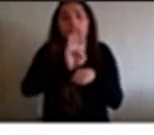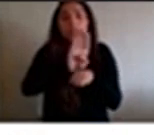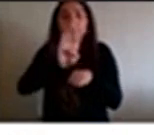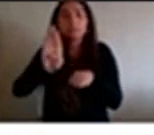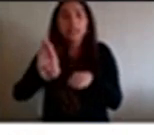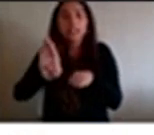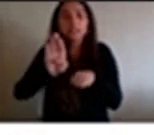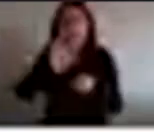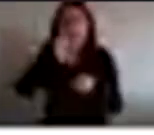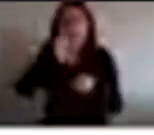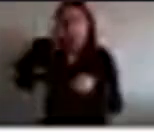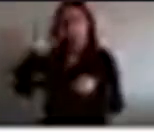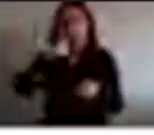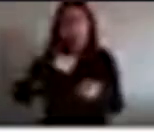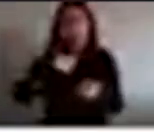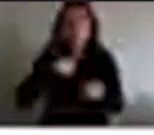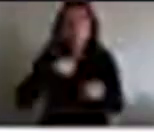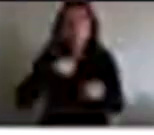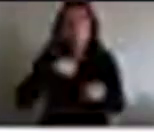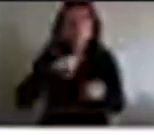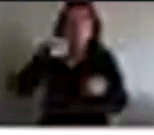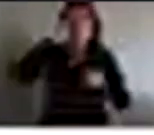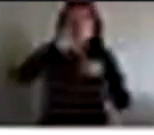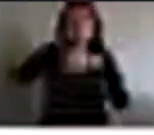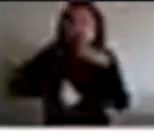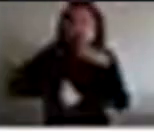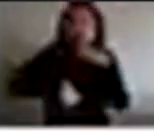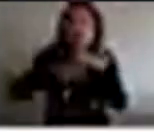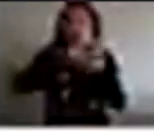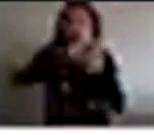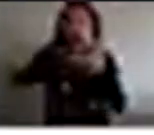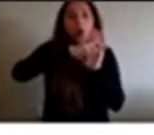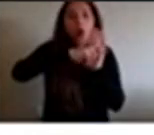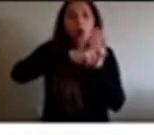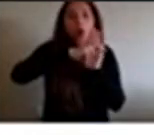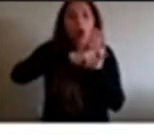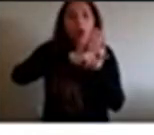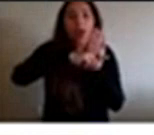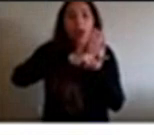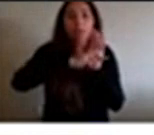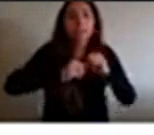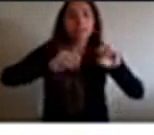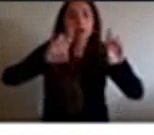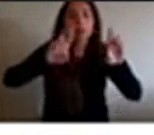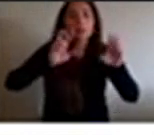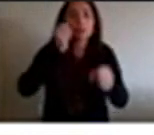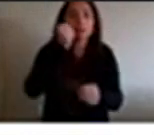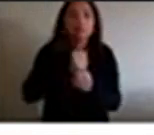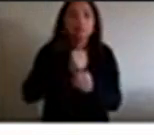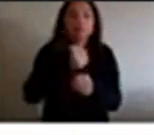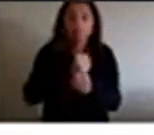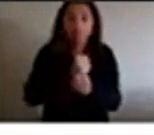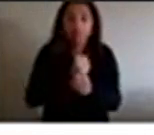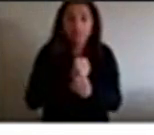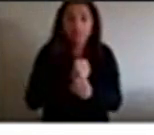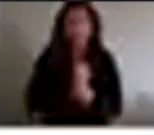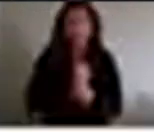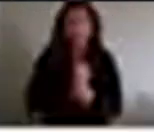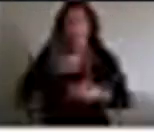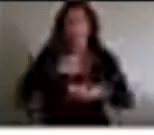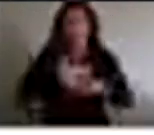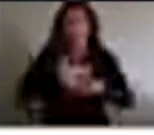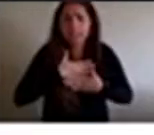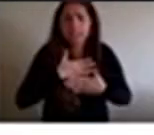me tuviera en cuenta en el programa de oportunidad laboral que me ha